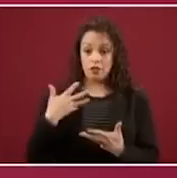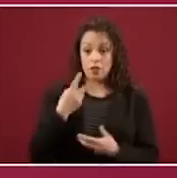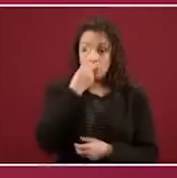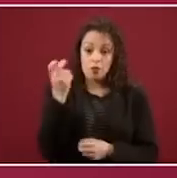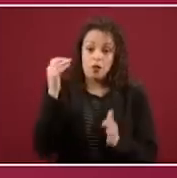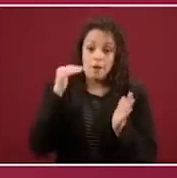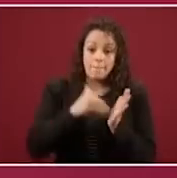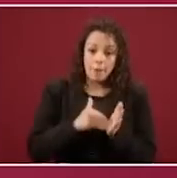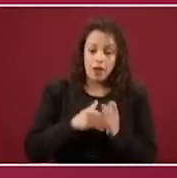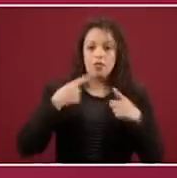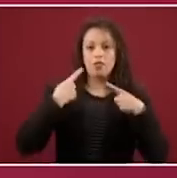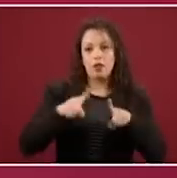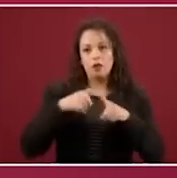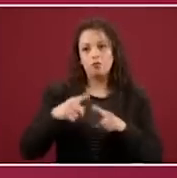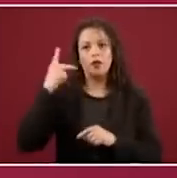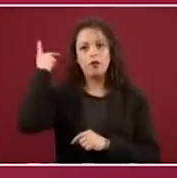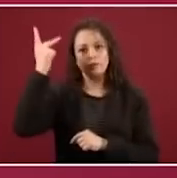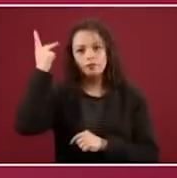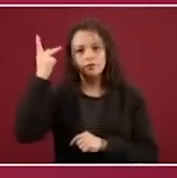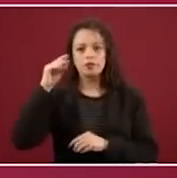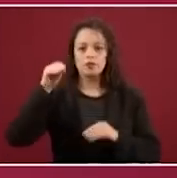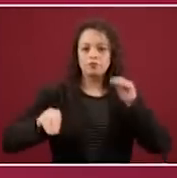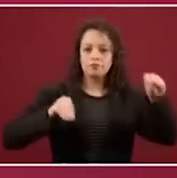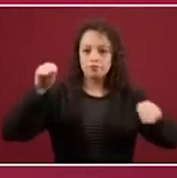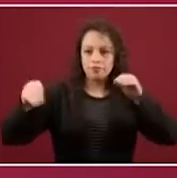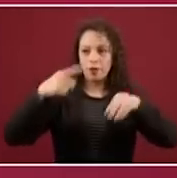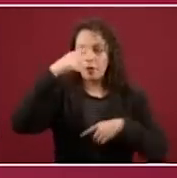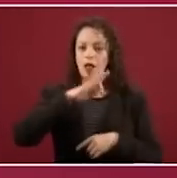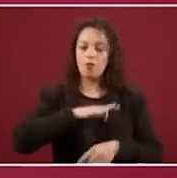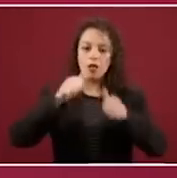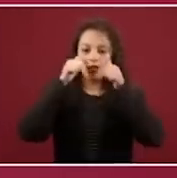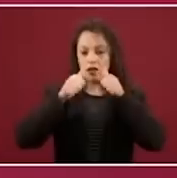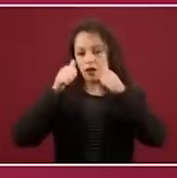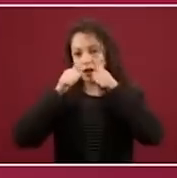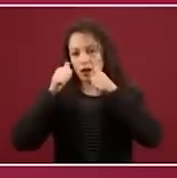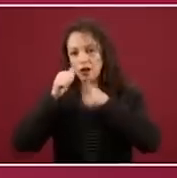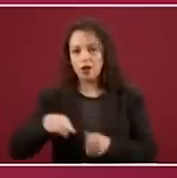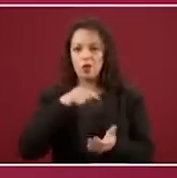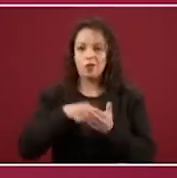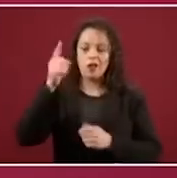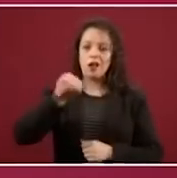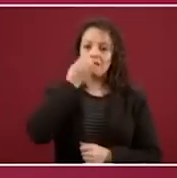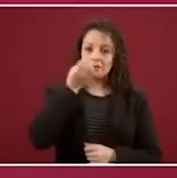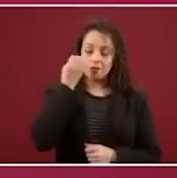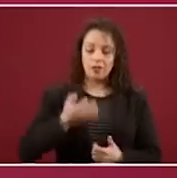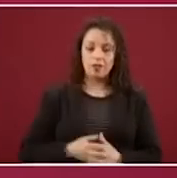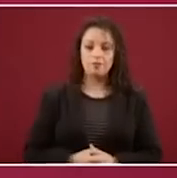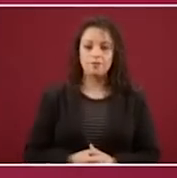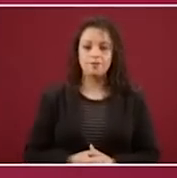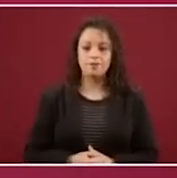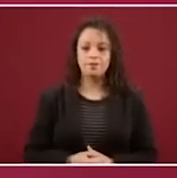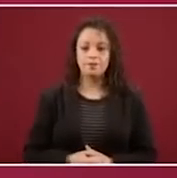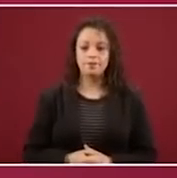200,000 psicólogos que pudieran atender las escuelas, que presupuestalmente vemos que